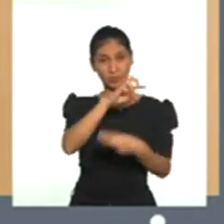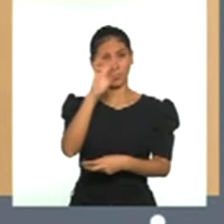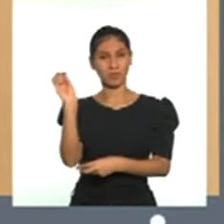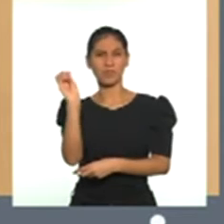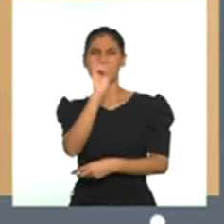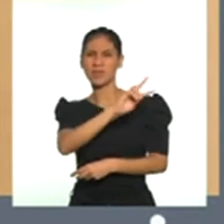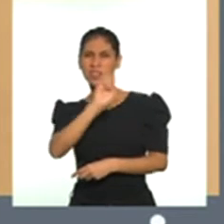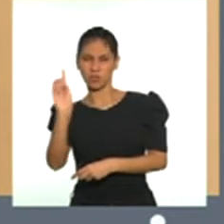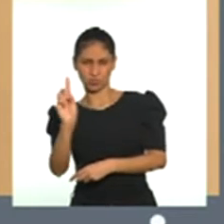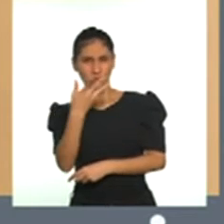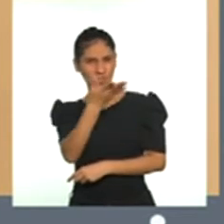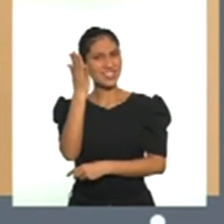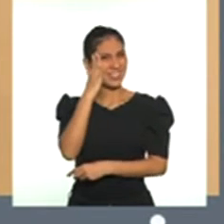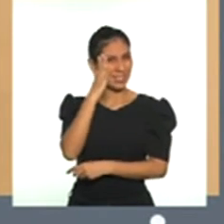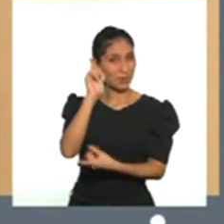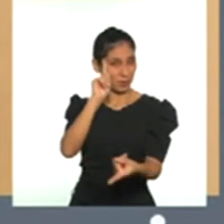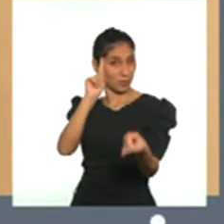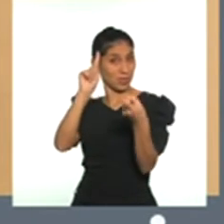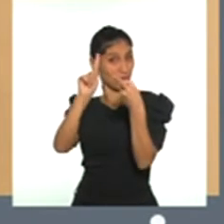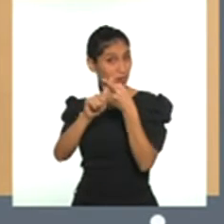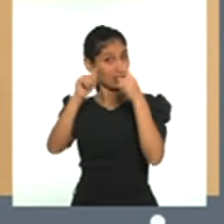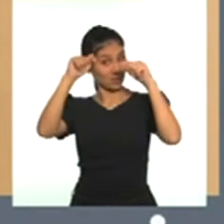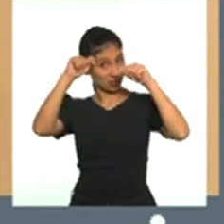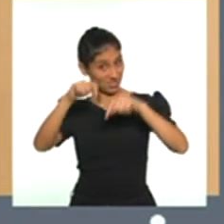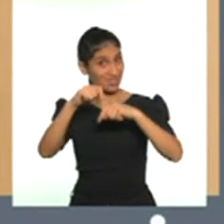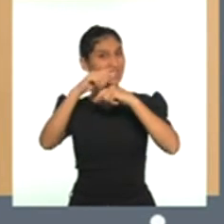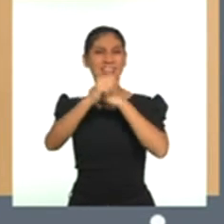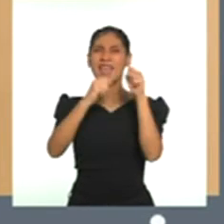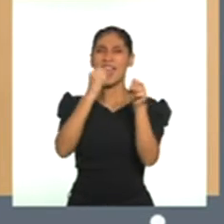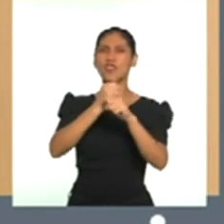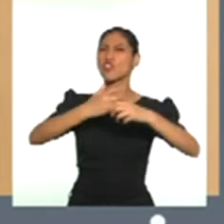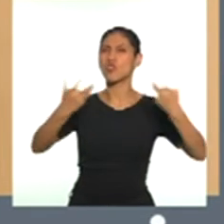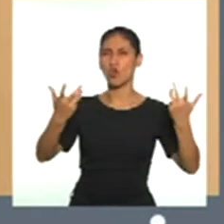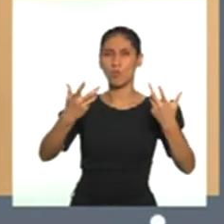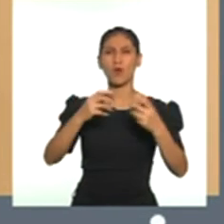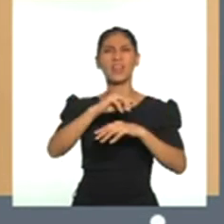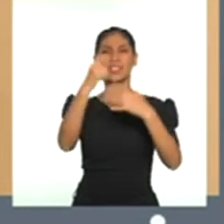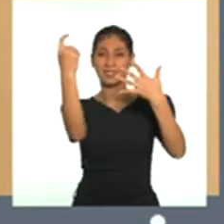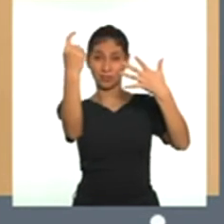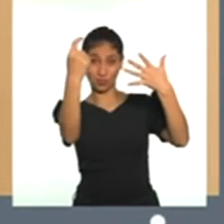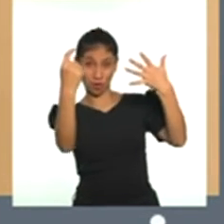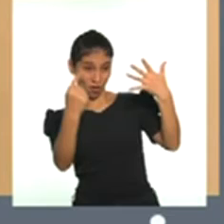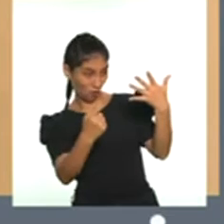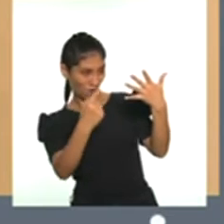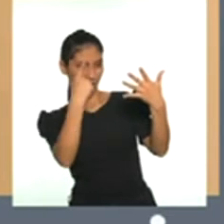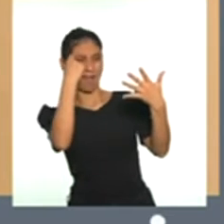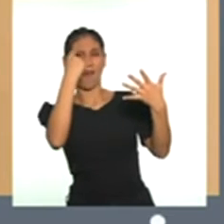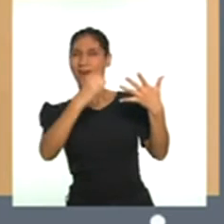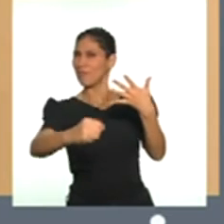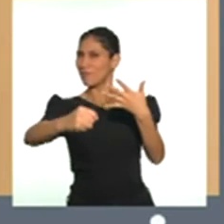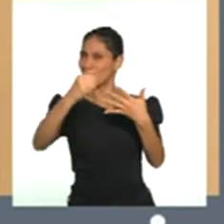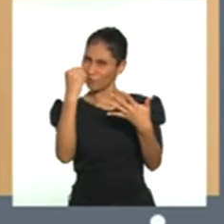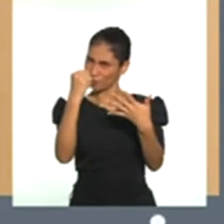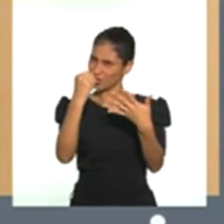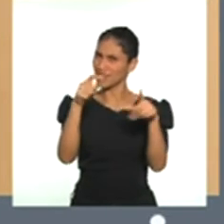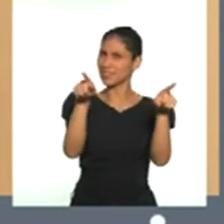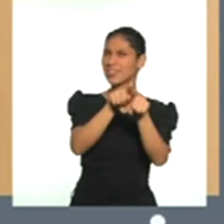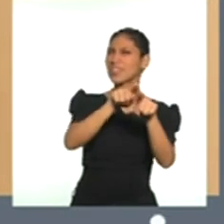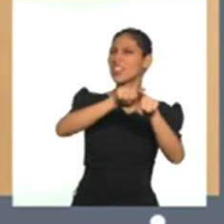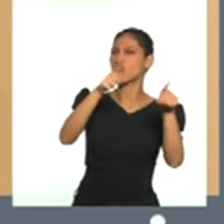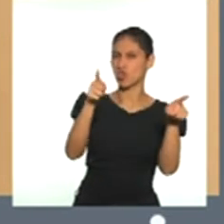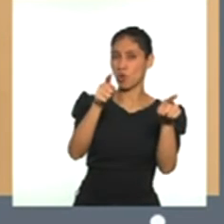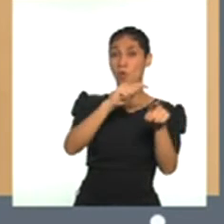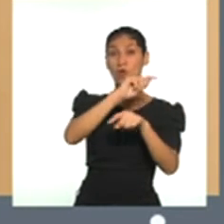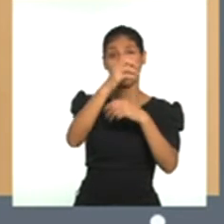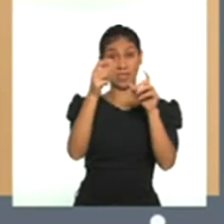2021. Ya saben, uno de los retos del nuevo siglo de vida independiente es fortalecer nuestras formas y medios de